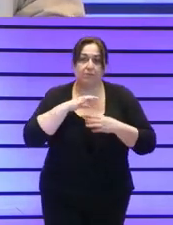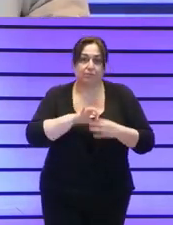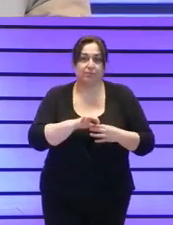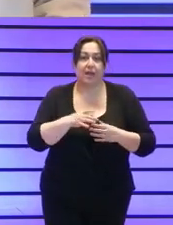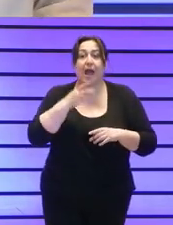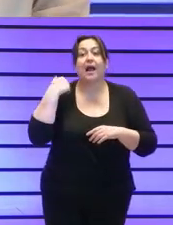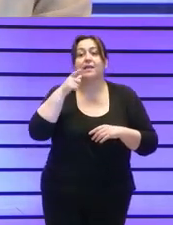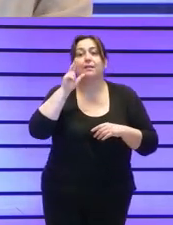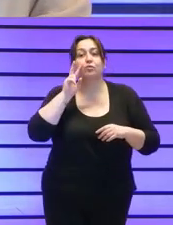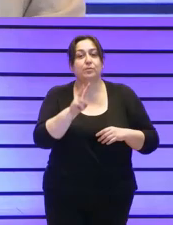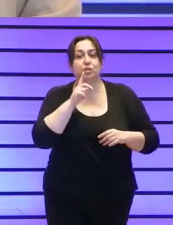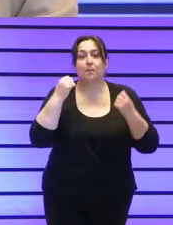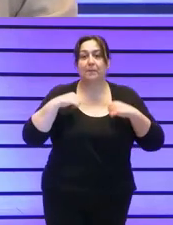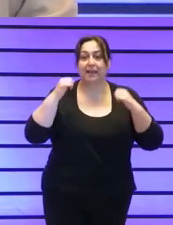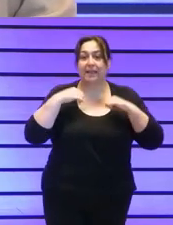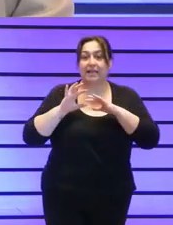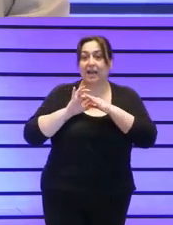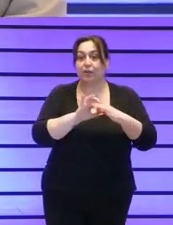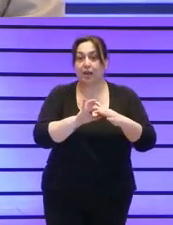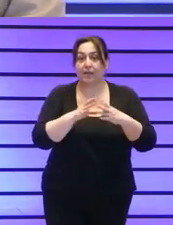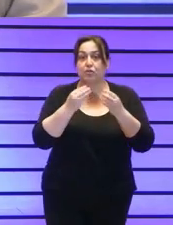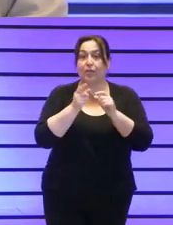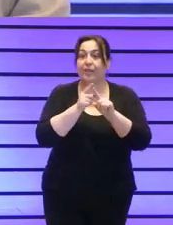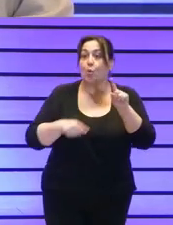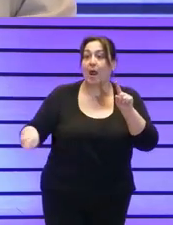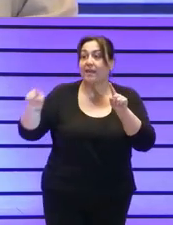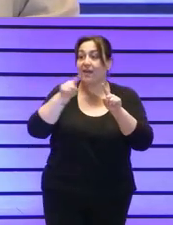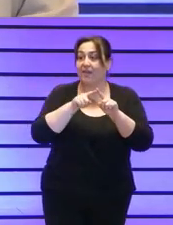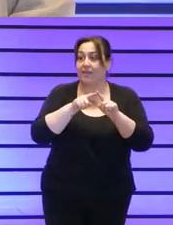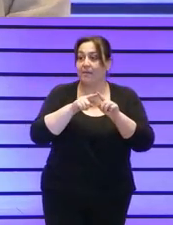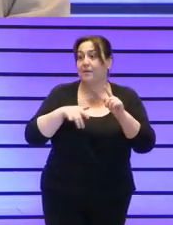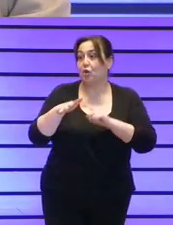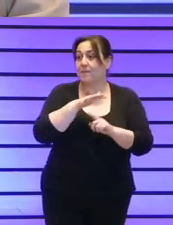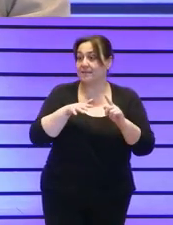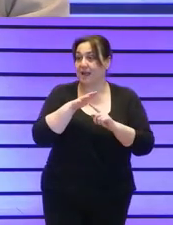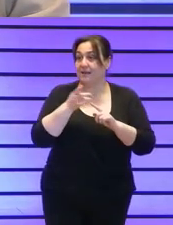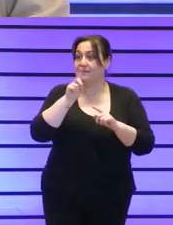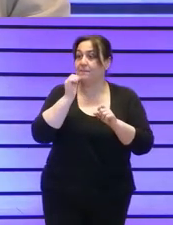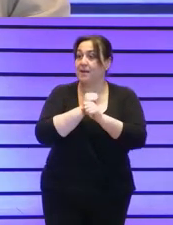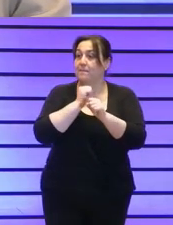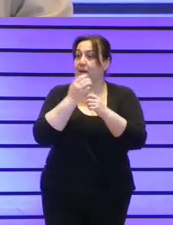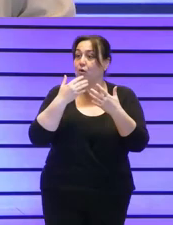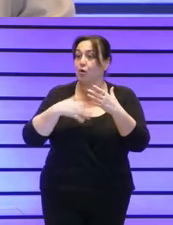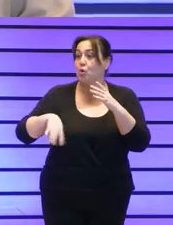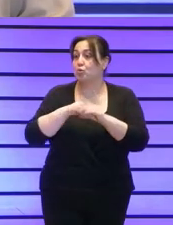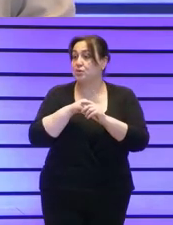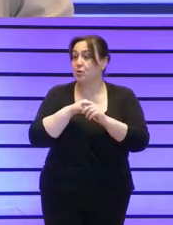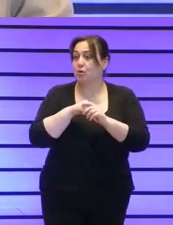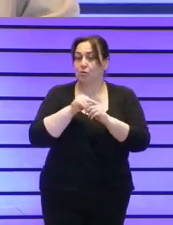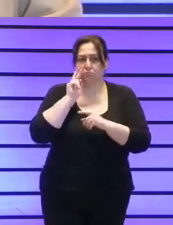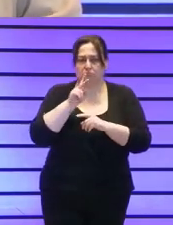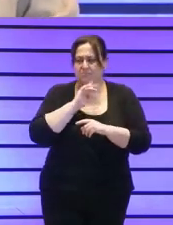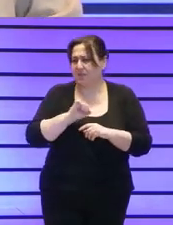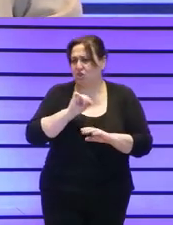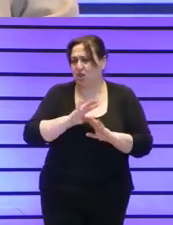ejemplo, prácticas relacionadas con circularidad medioambiental y con empleo inclusivo impresionantes.